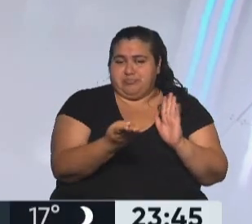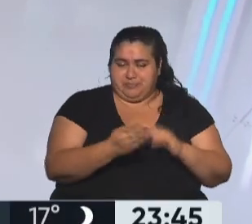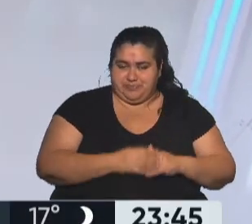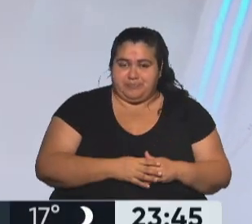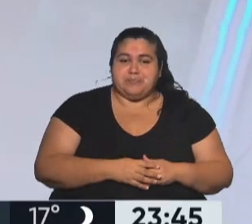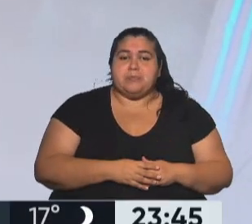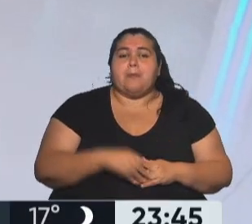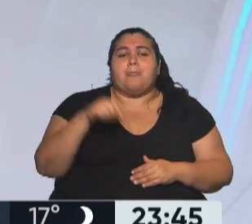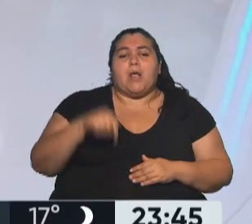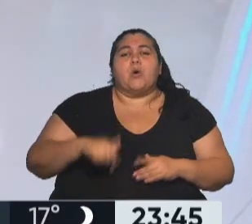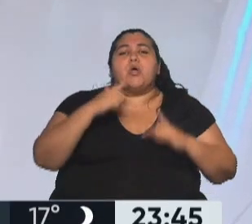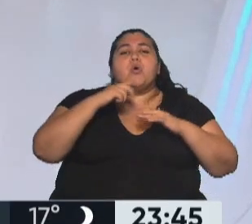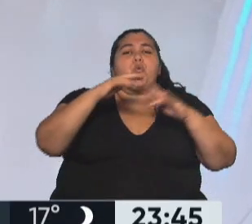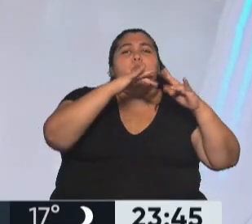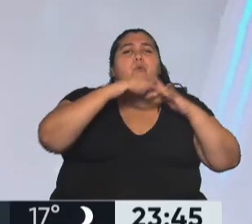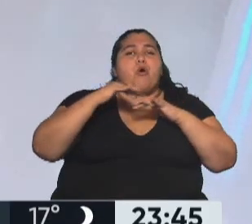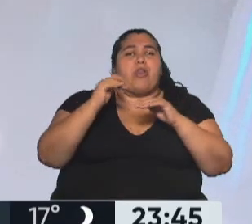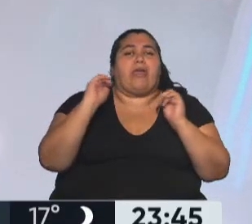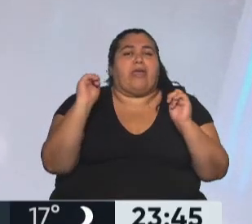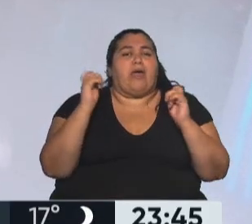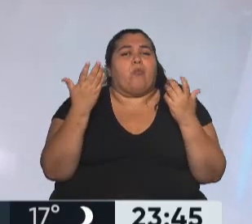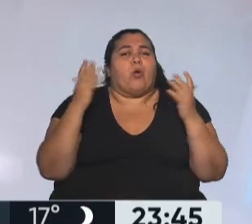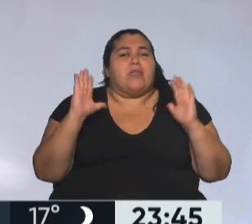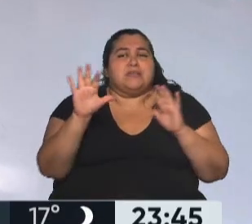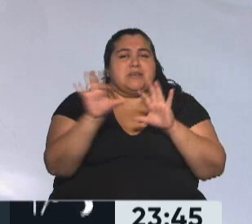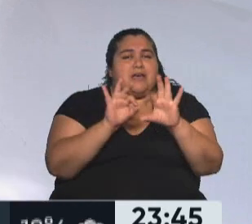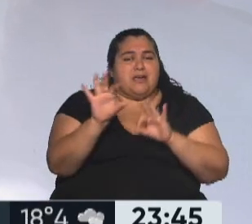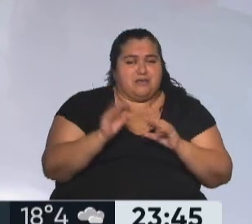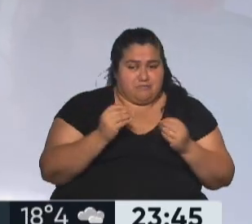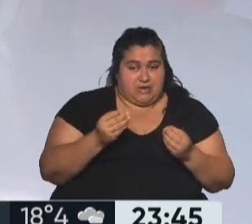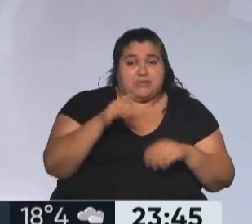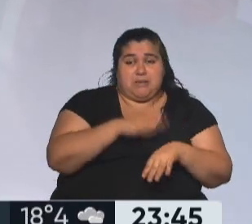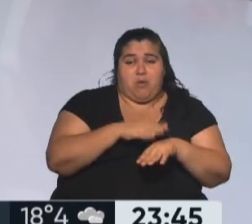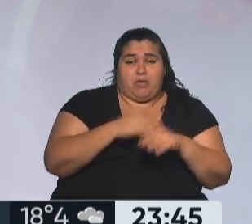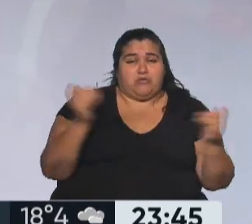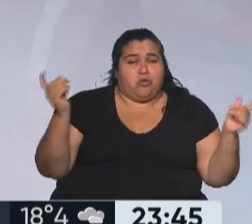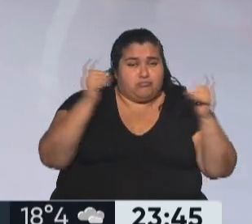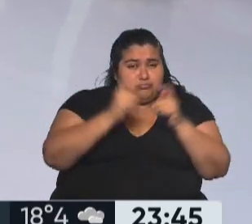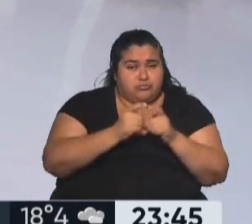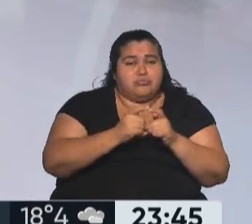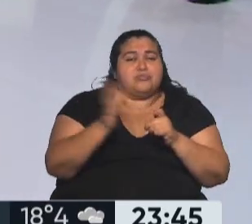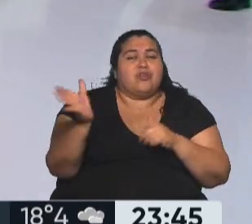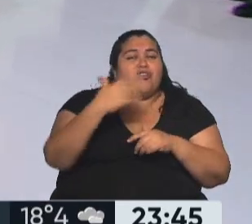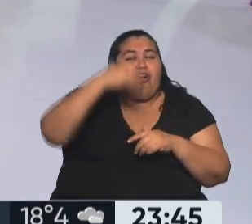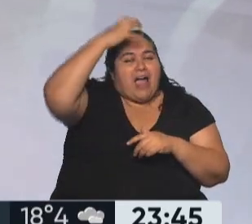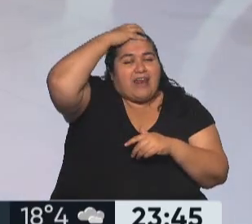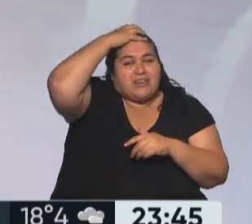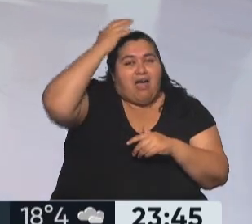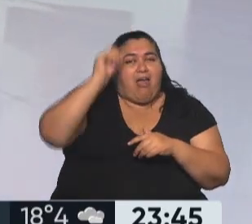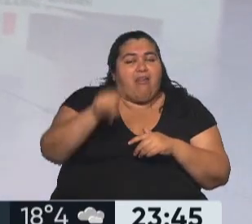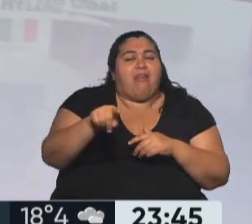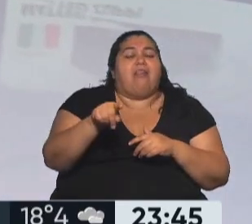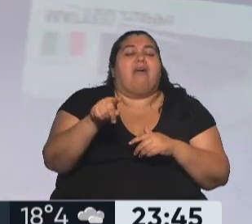y ya las especulaciones respecto de quién podría suceder al Papa Francisco después de este cónclave donde se van a reunir todos los cardenales, quiénes son los